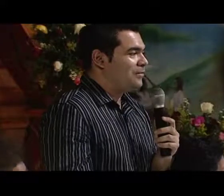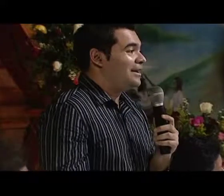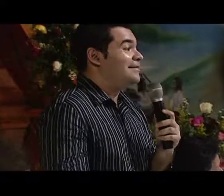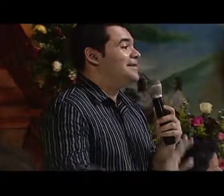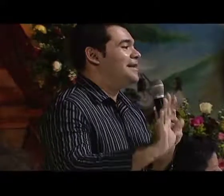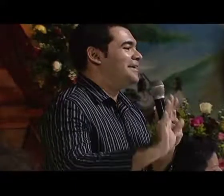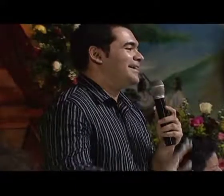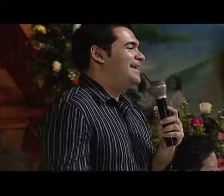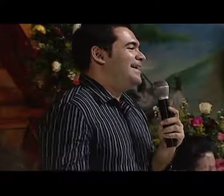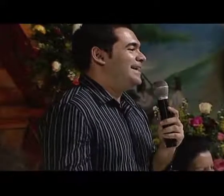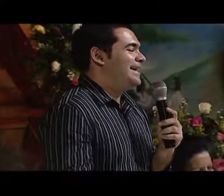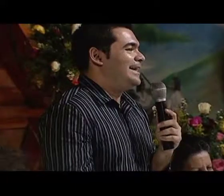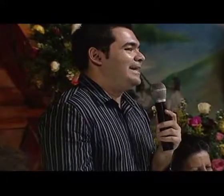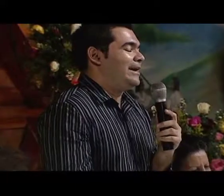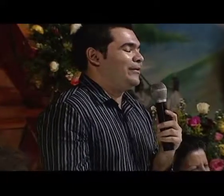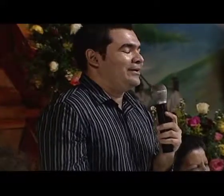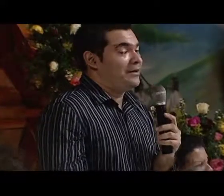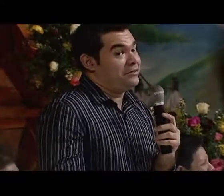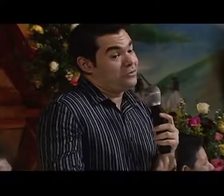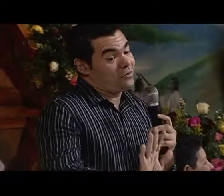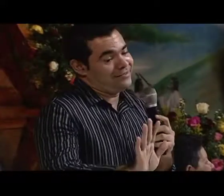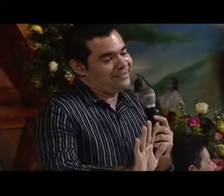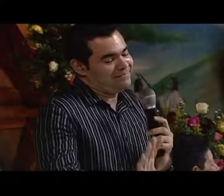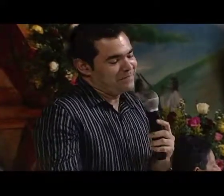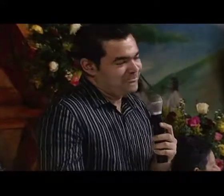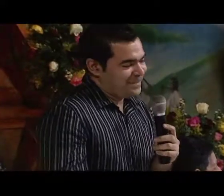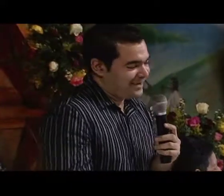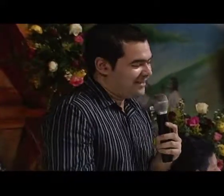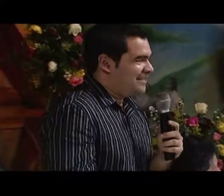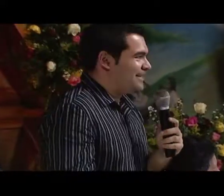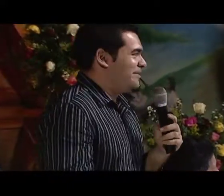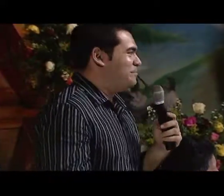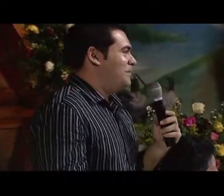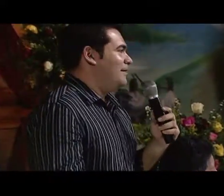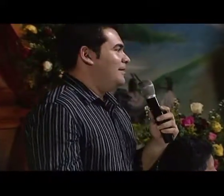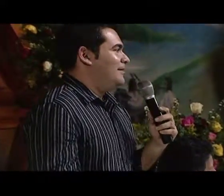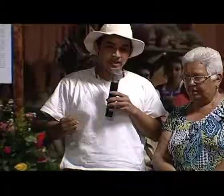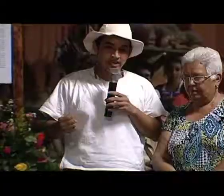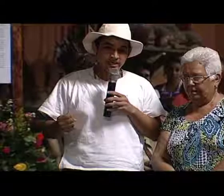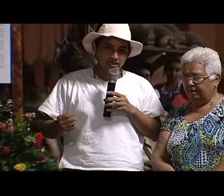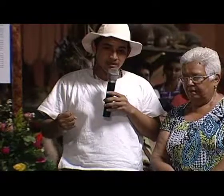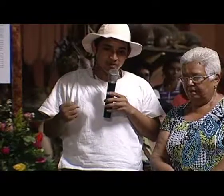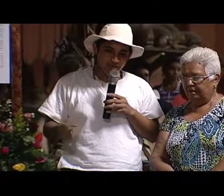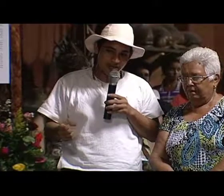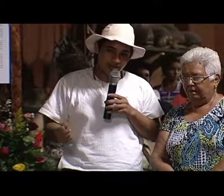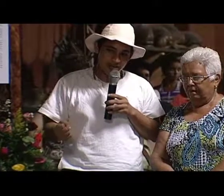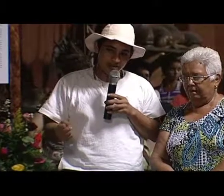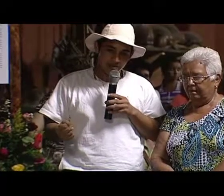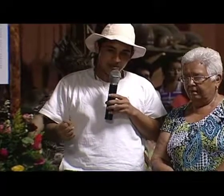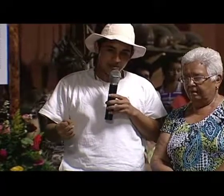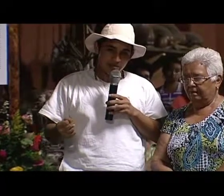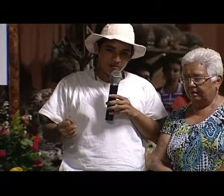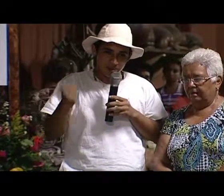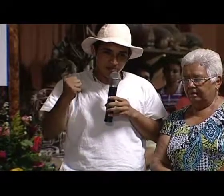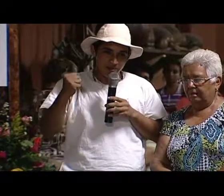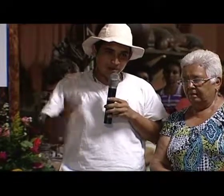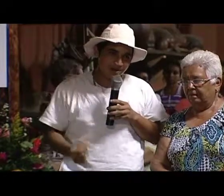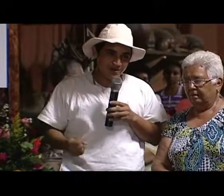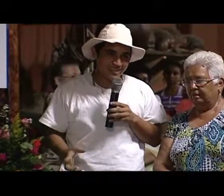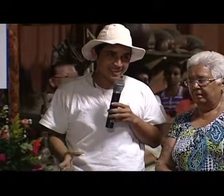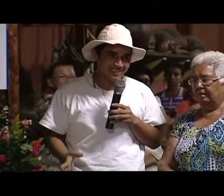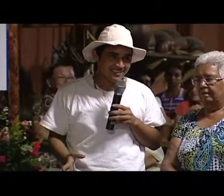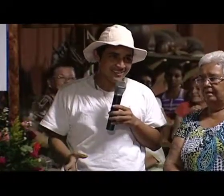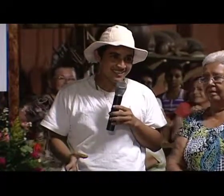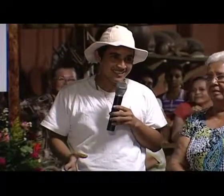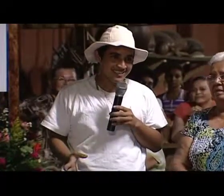dicho que parecía que quería, ¿verdad? Entonces, ¿qué dicho? No quería porque mis papás